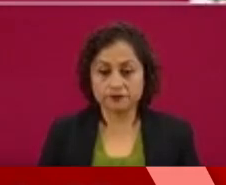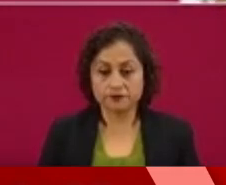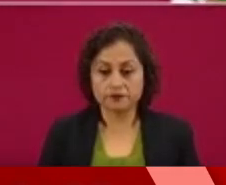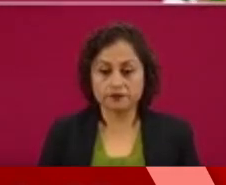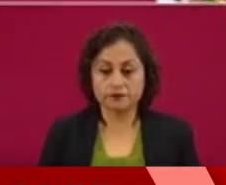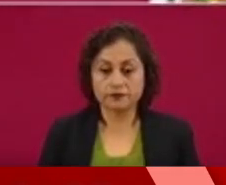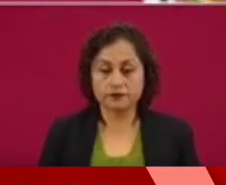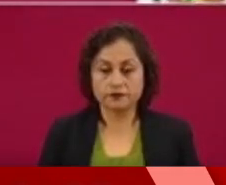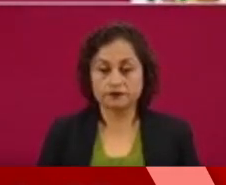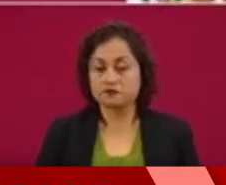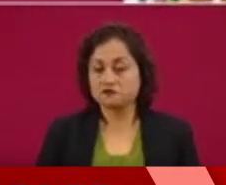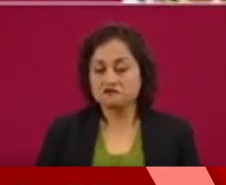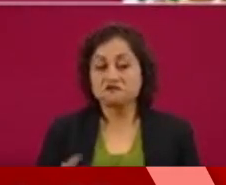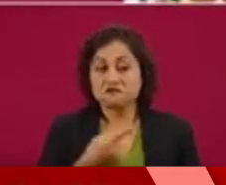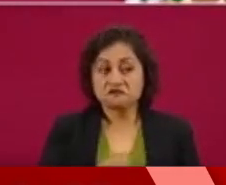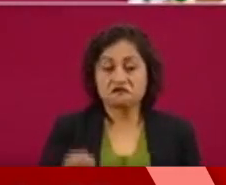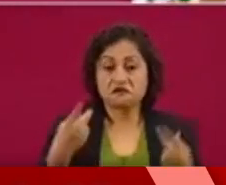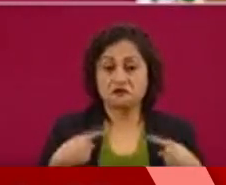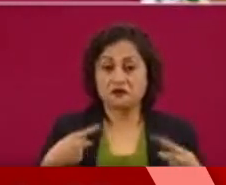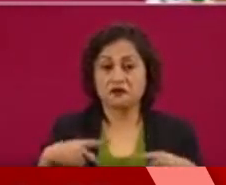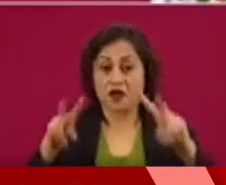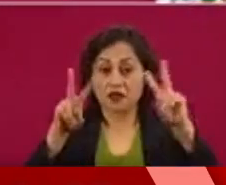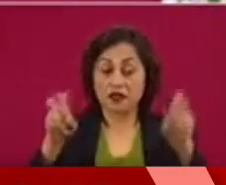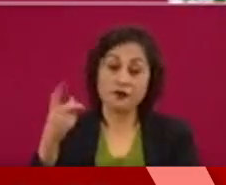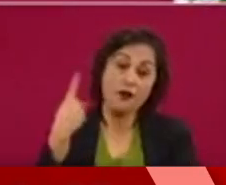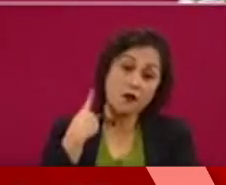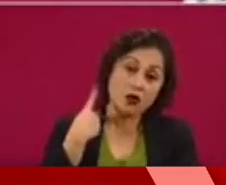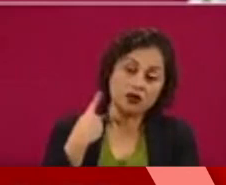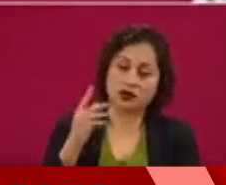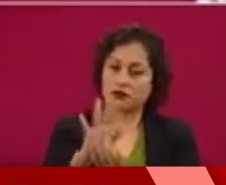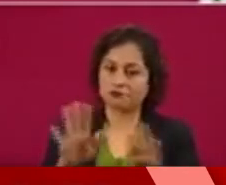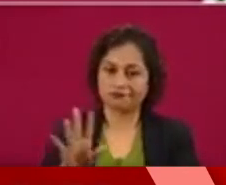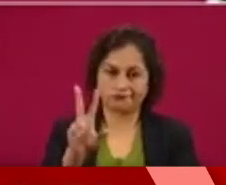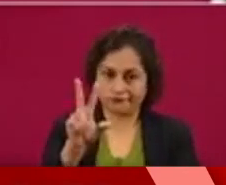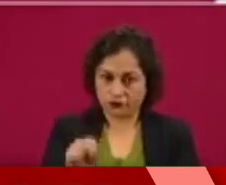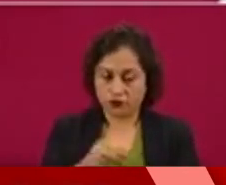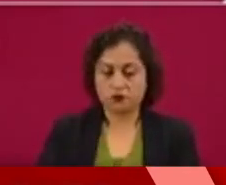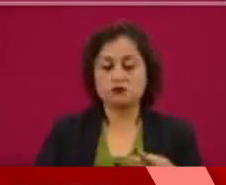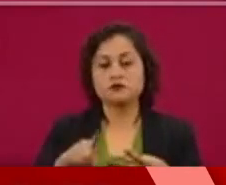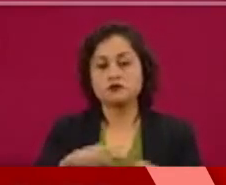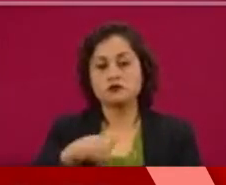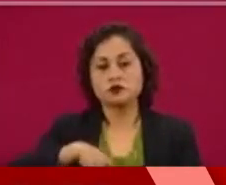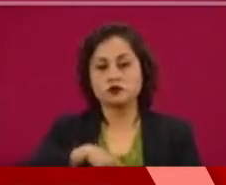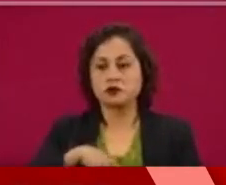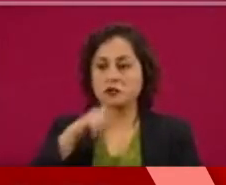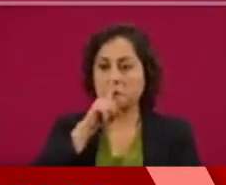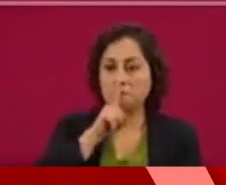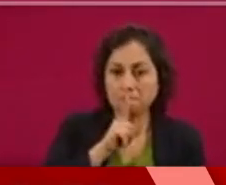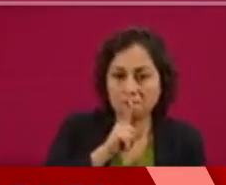razones políticas, no fabricar delitos y al mismo